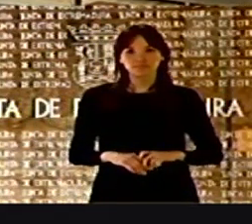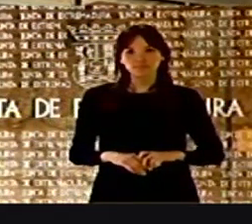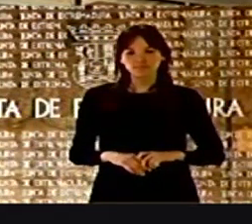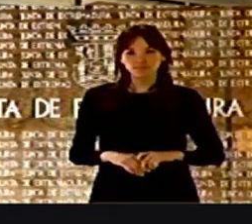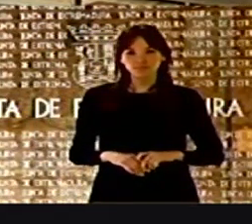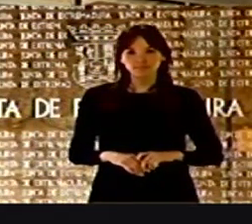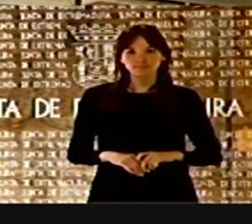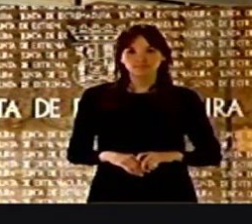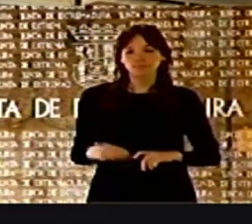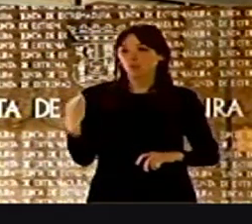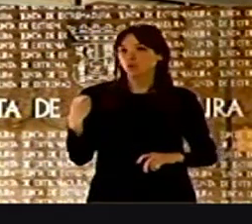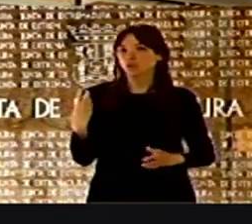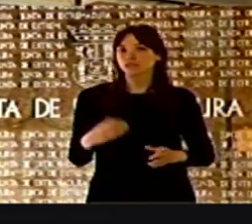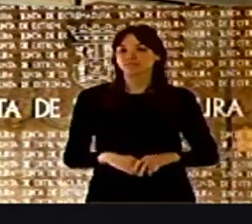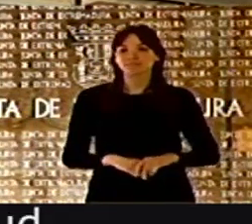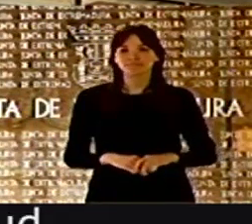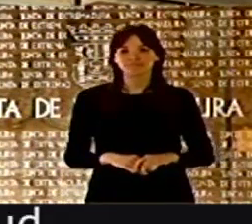¿Preguntas?